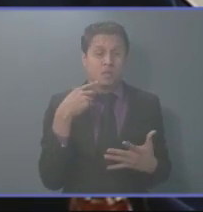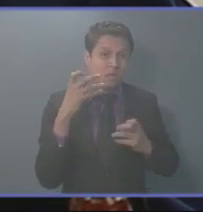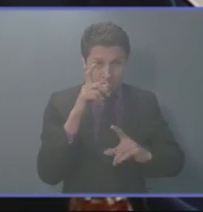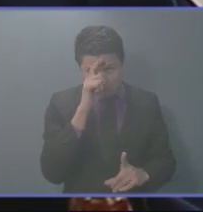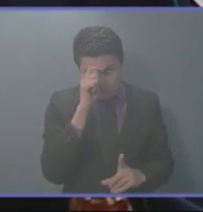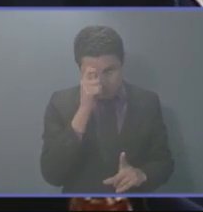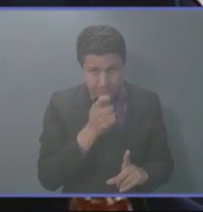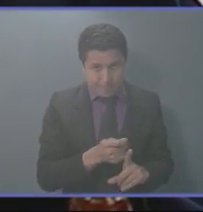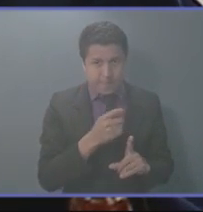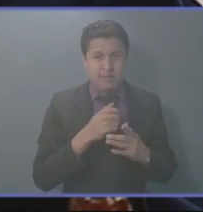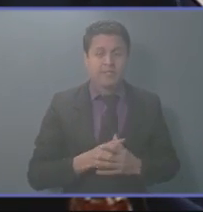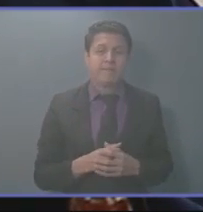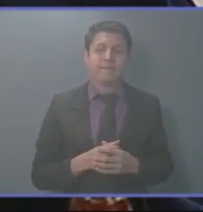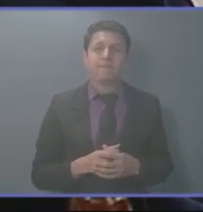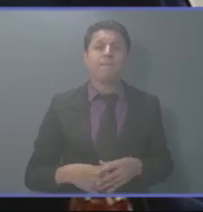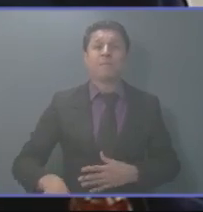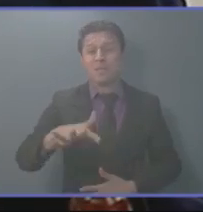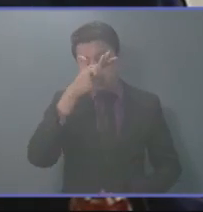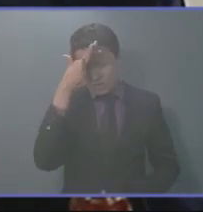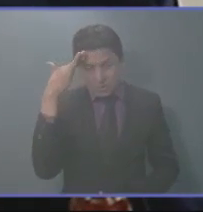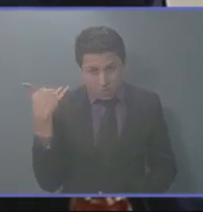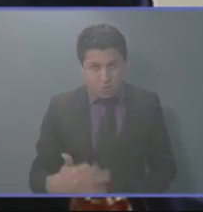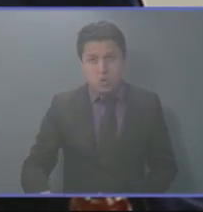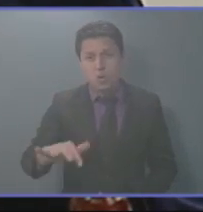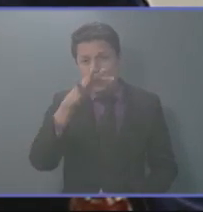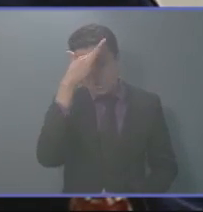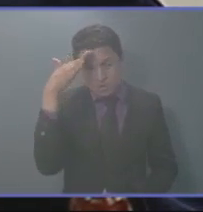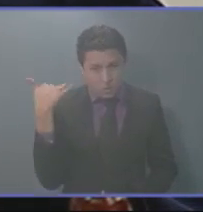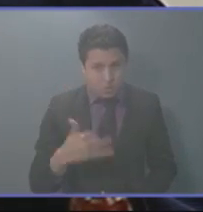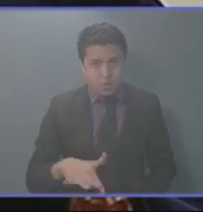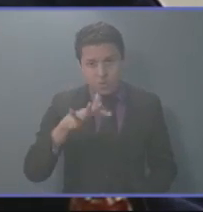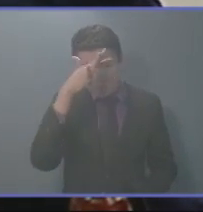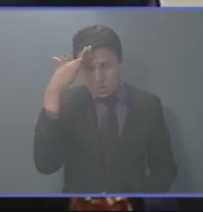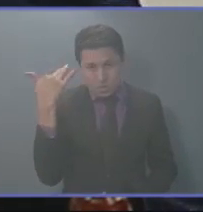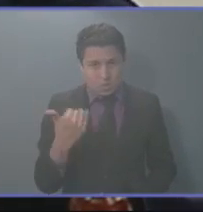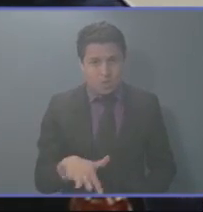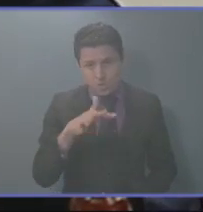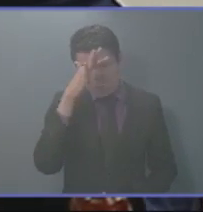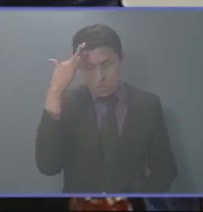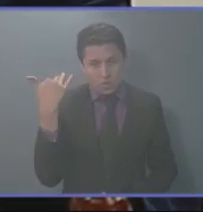quiero reconocer el esfuerzo de la señora directora nueva.